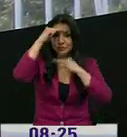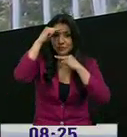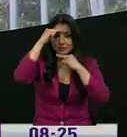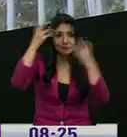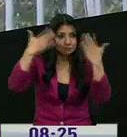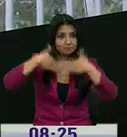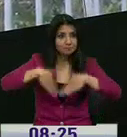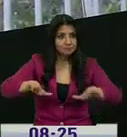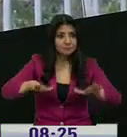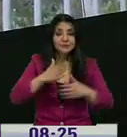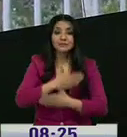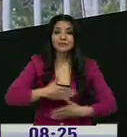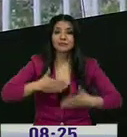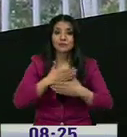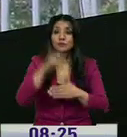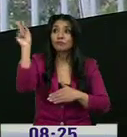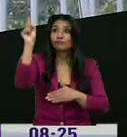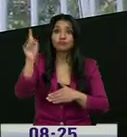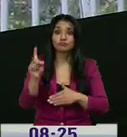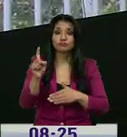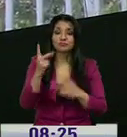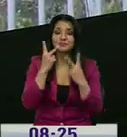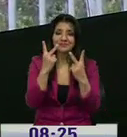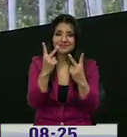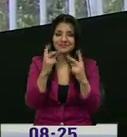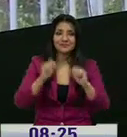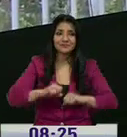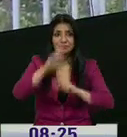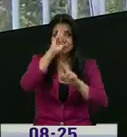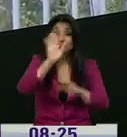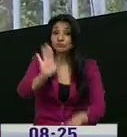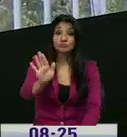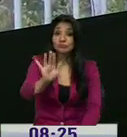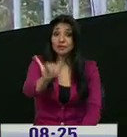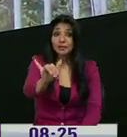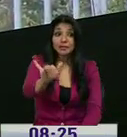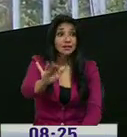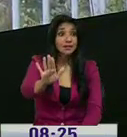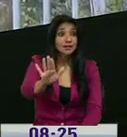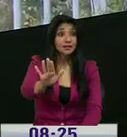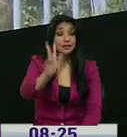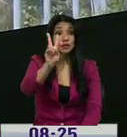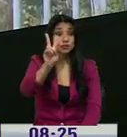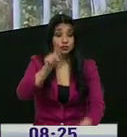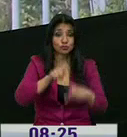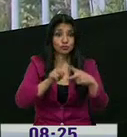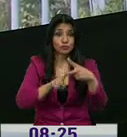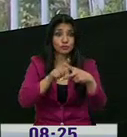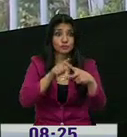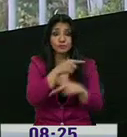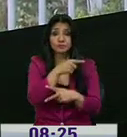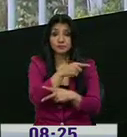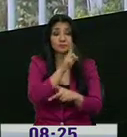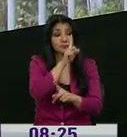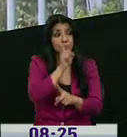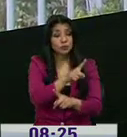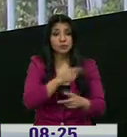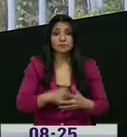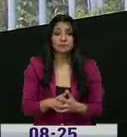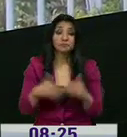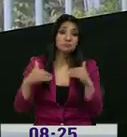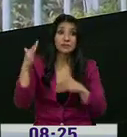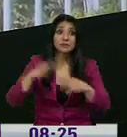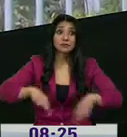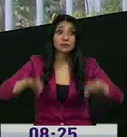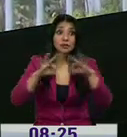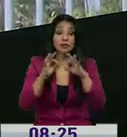sobre todo a cuidarlos. Y pues ustedes siguen con más en Estudio Rojo. No te me vayas, Andreita, no te me vayas. Dos cosas al señor Moscoso. O sea, lo más